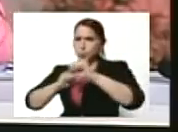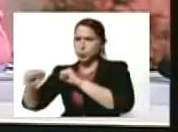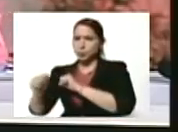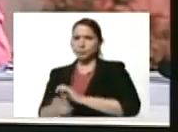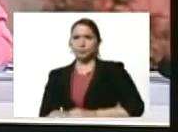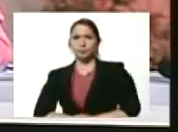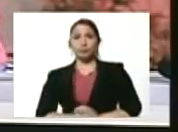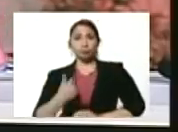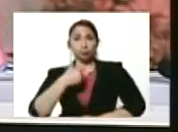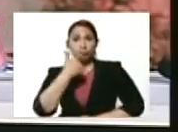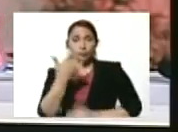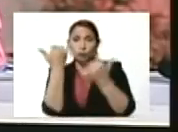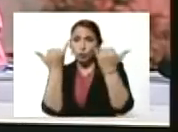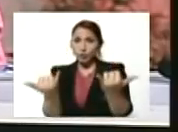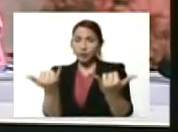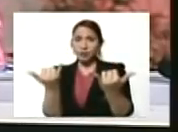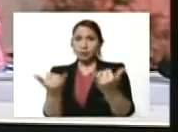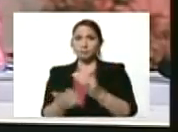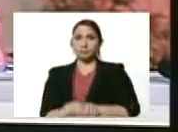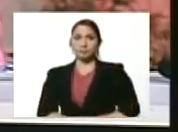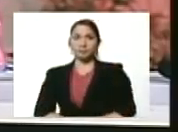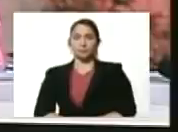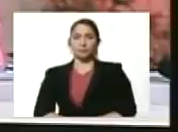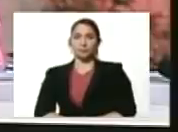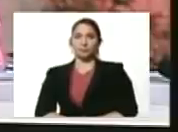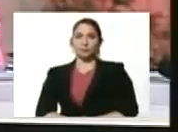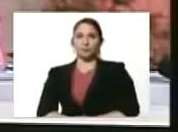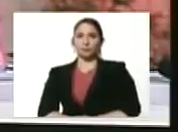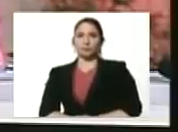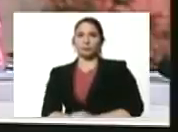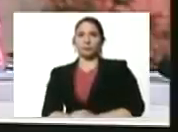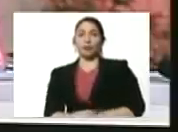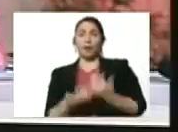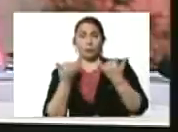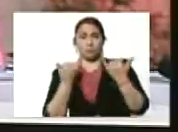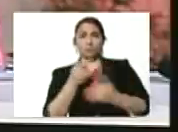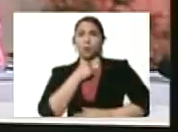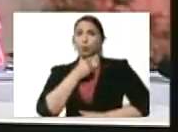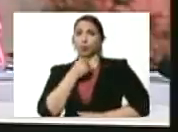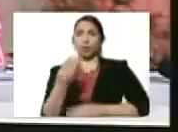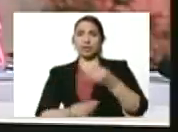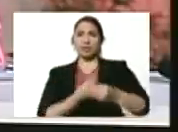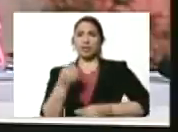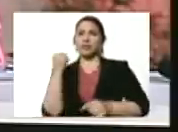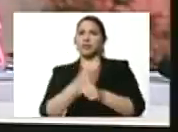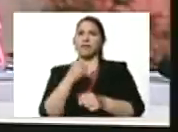Yo diría ahorita, Alfred Nazaré, a mí me gusta hacer el trabajo de Alfred Nazaré.